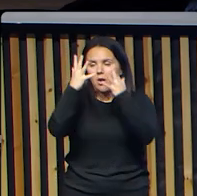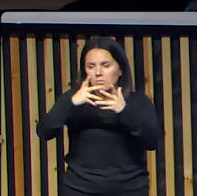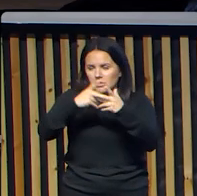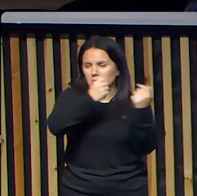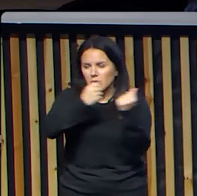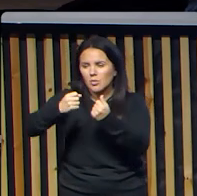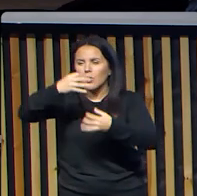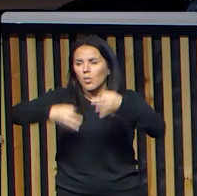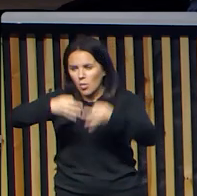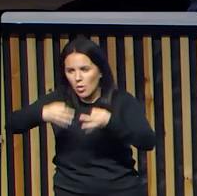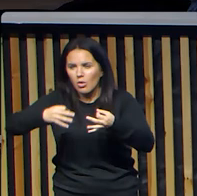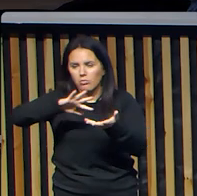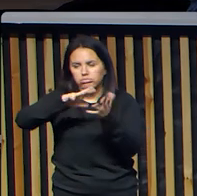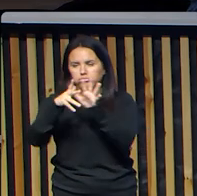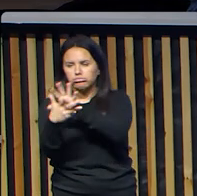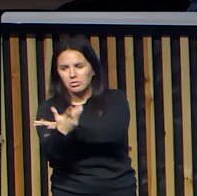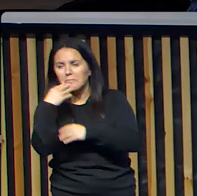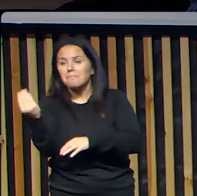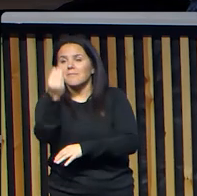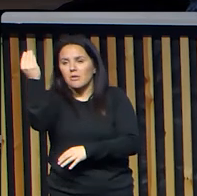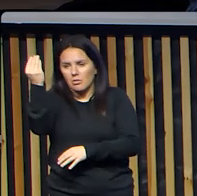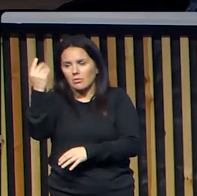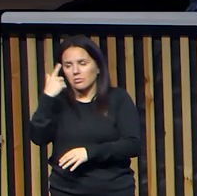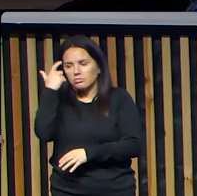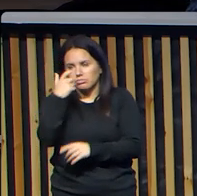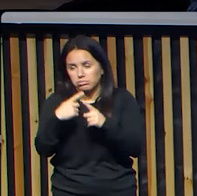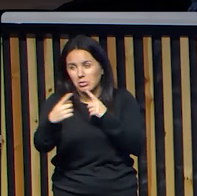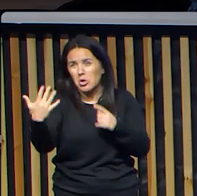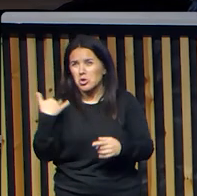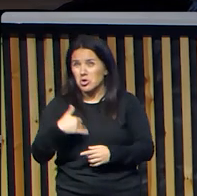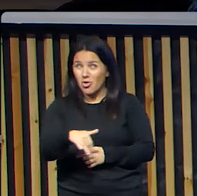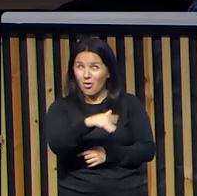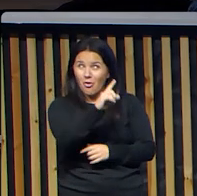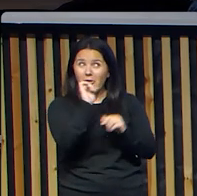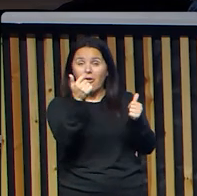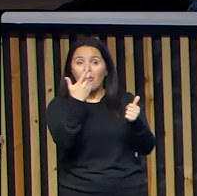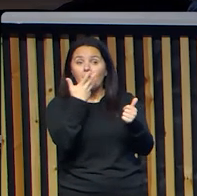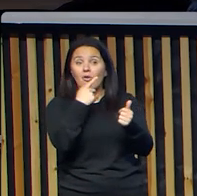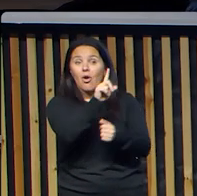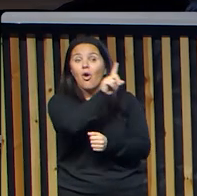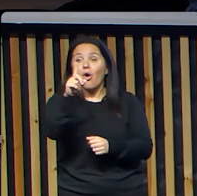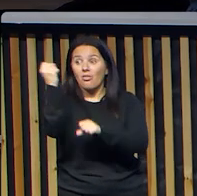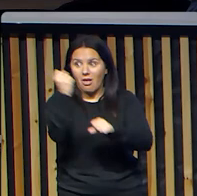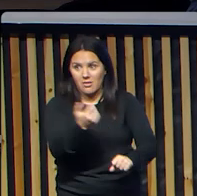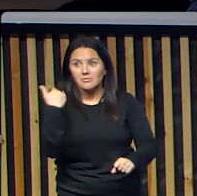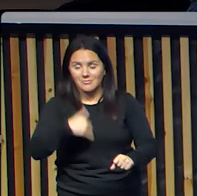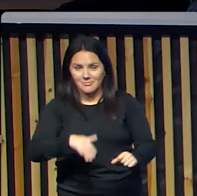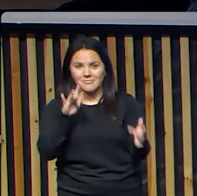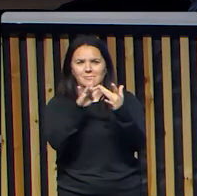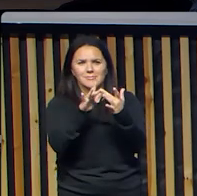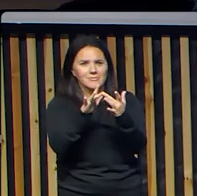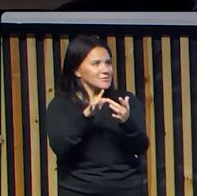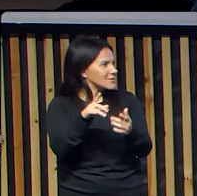te conocías no Entonces por qué ibas diciendo los años eres eres